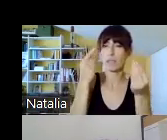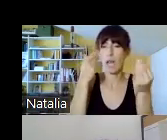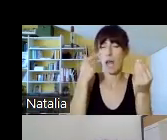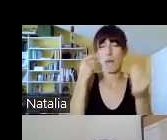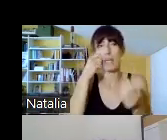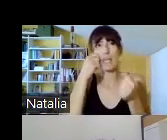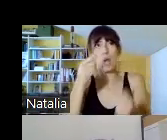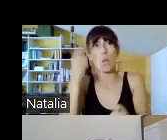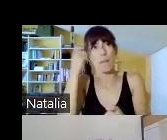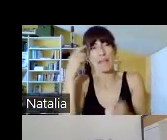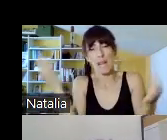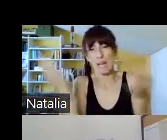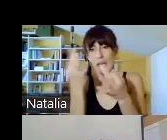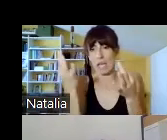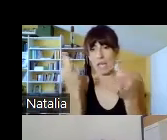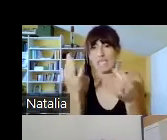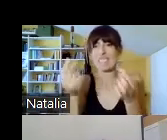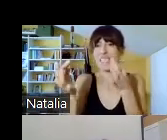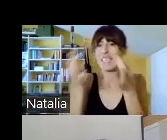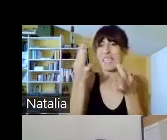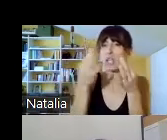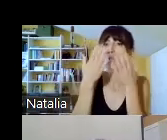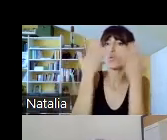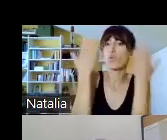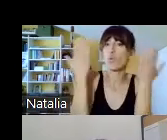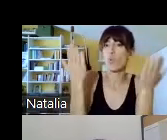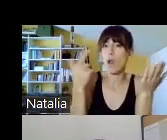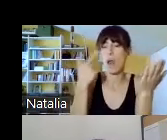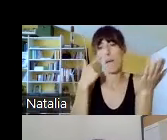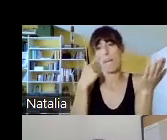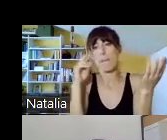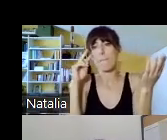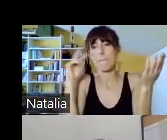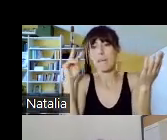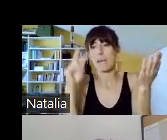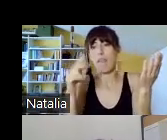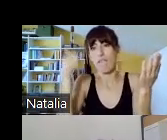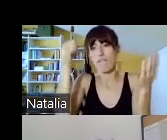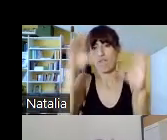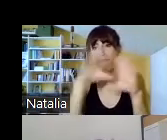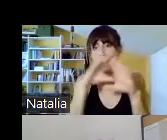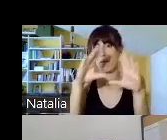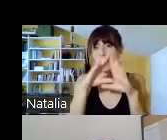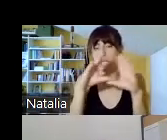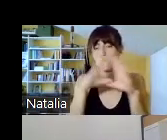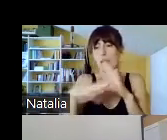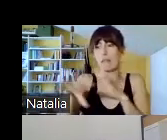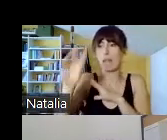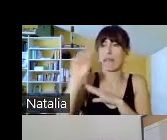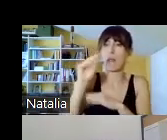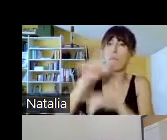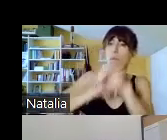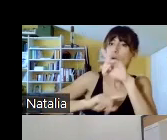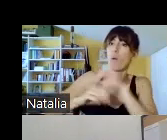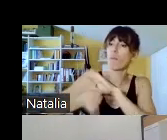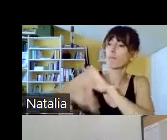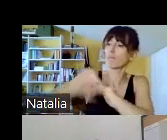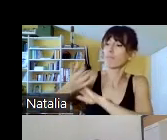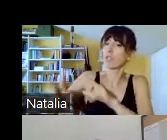mental y en base a qué criterios, aplicando una mirada feminista y comprendiendo que ciertos problemas tienen un origen